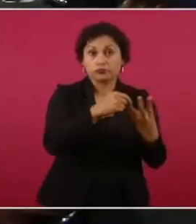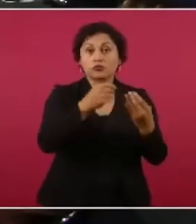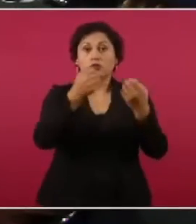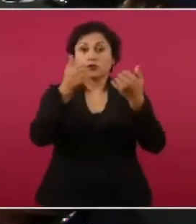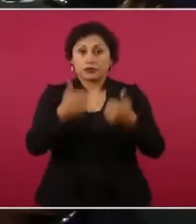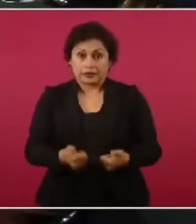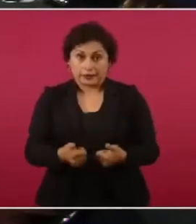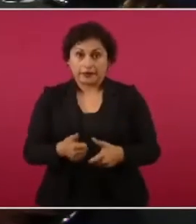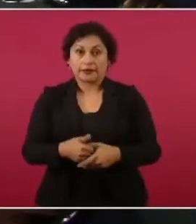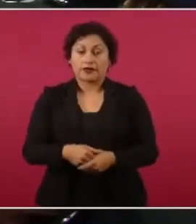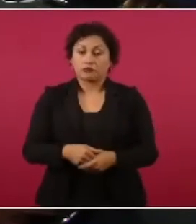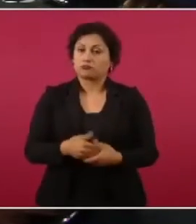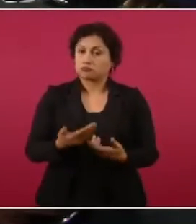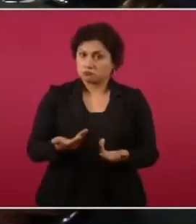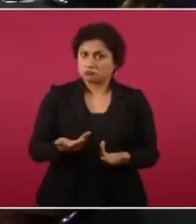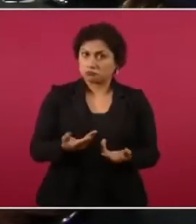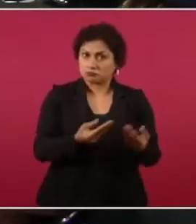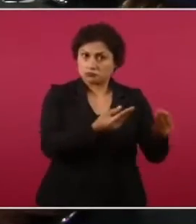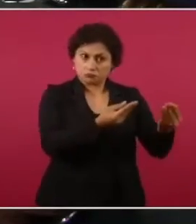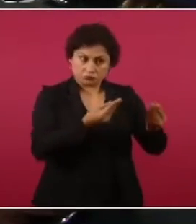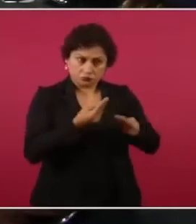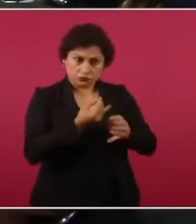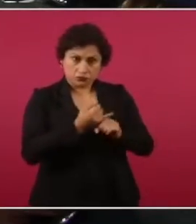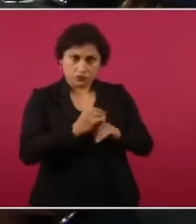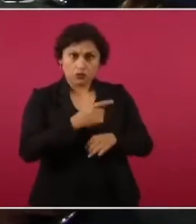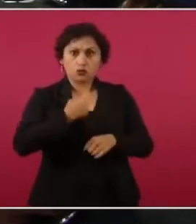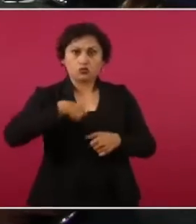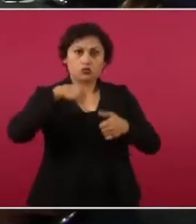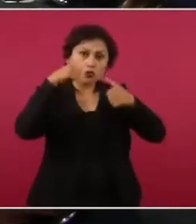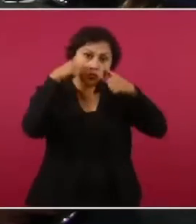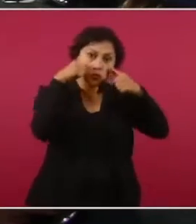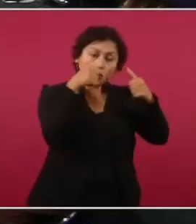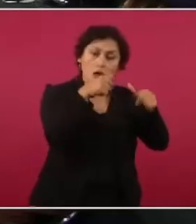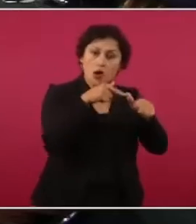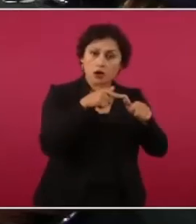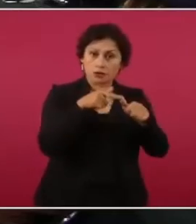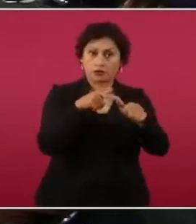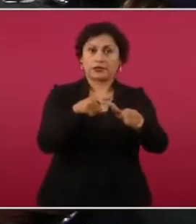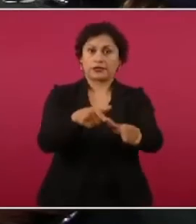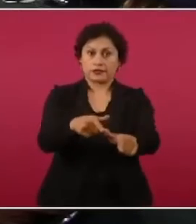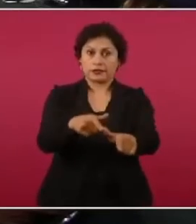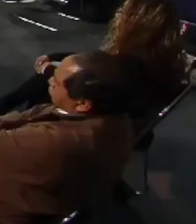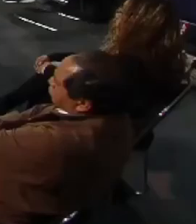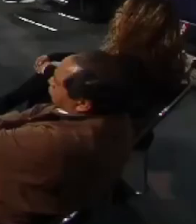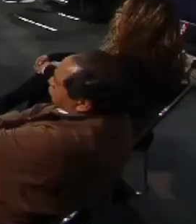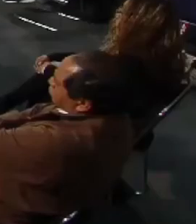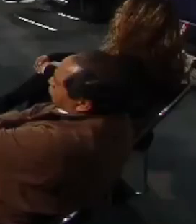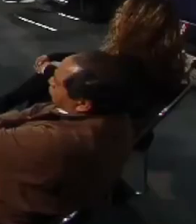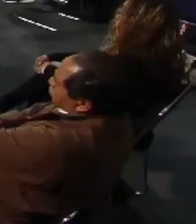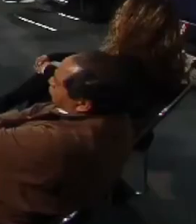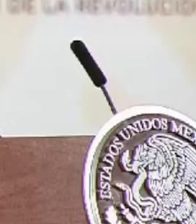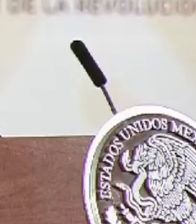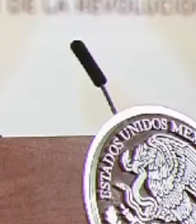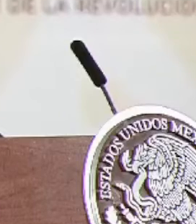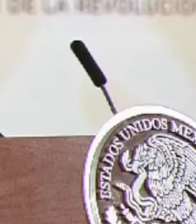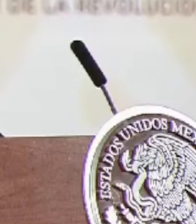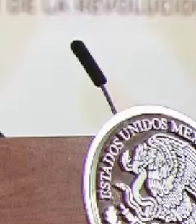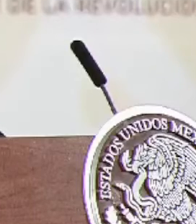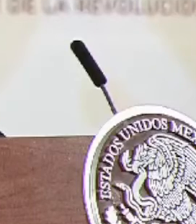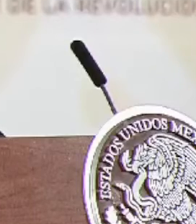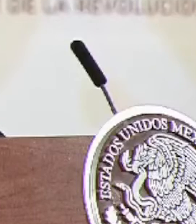Y vamos a seguir tomando en cuenta sus criterios y los puntos de